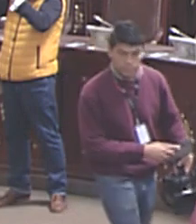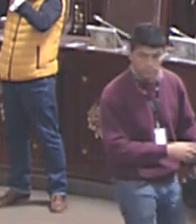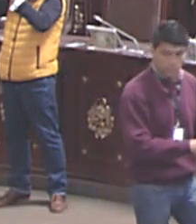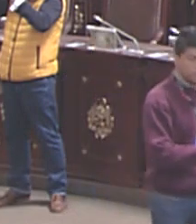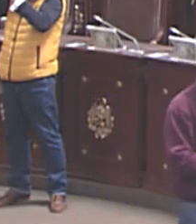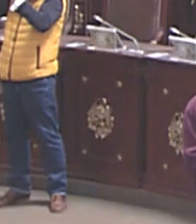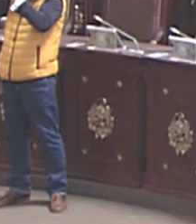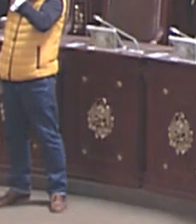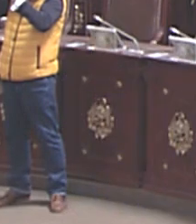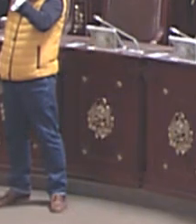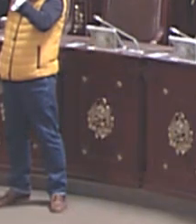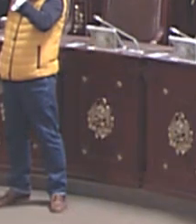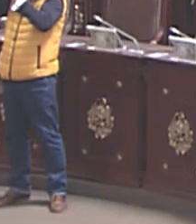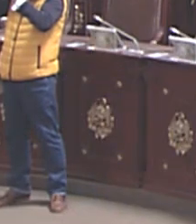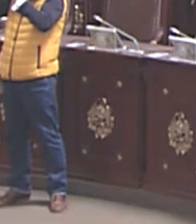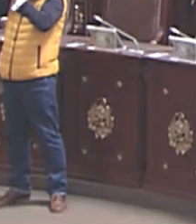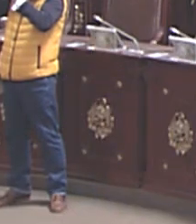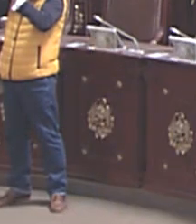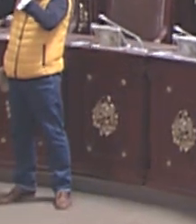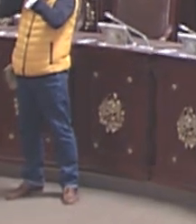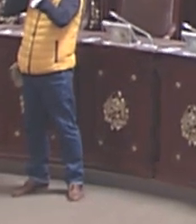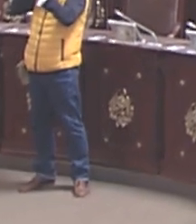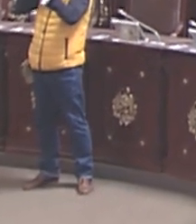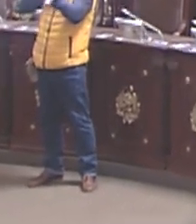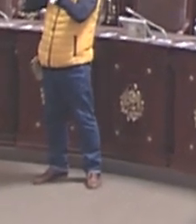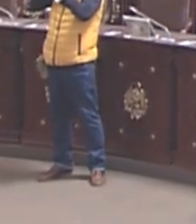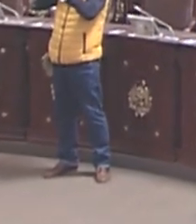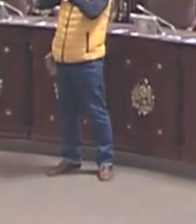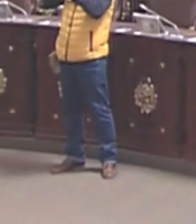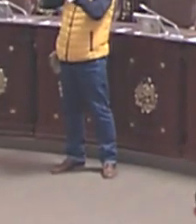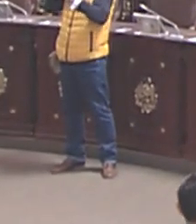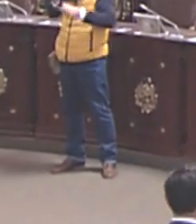Presente. El diputado Jorge Gaviño Ambriz.